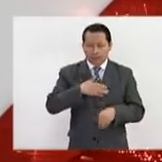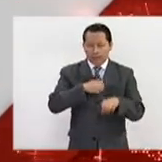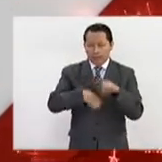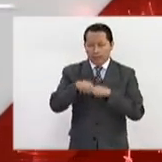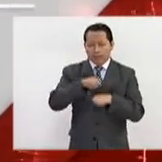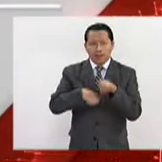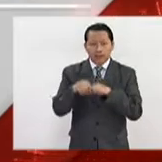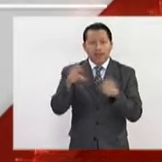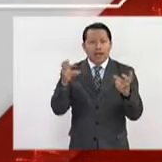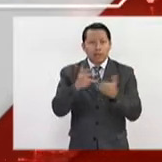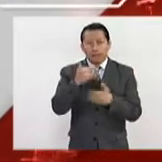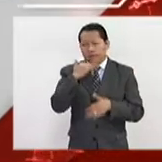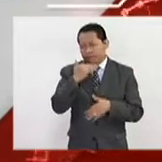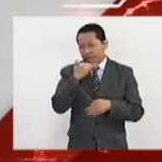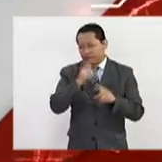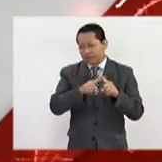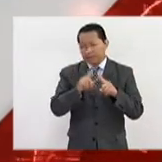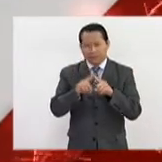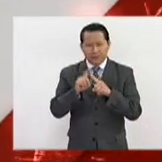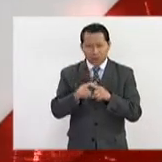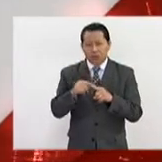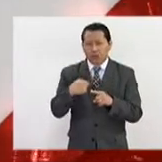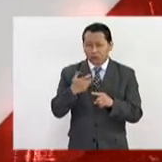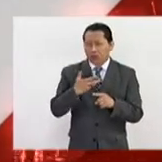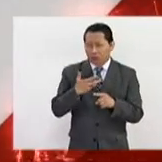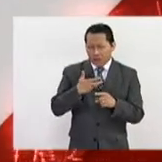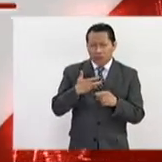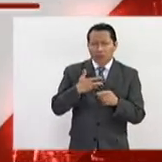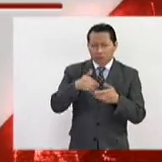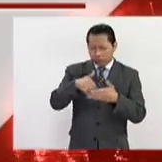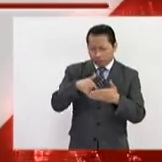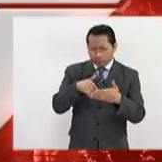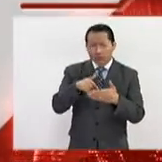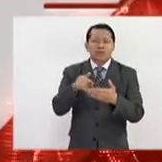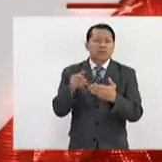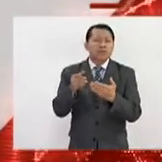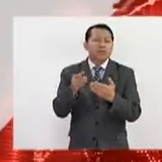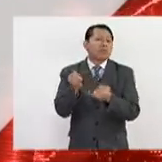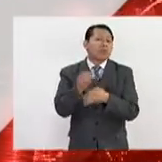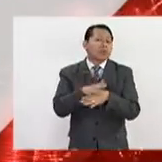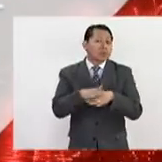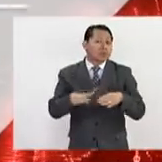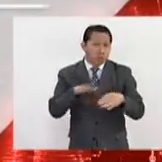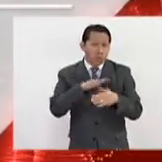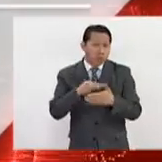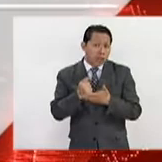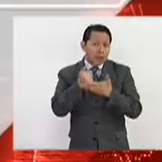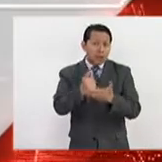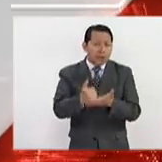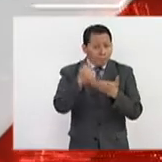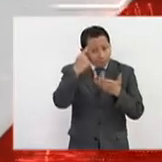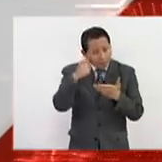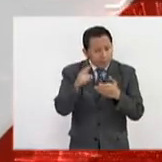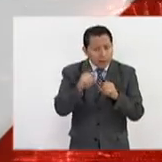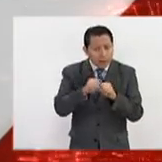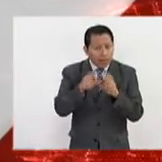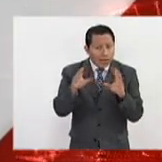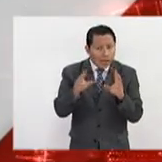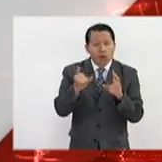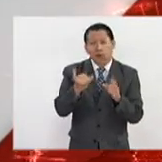hecho corrupción por todos lados. Yo tengo un expediente con información que considero te podría ayudar para esclarecer